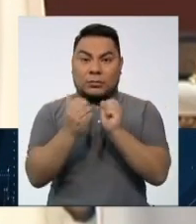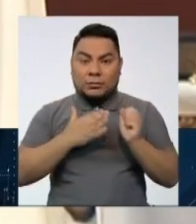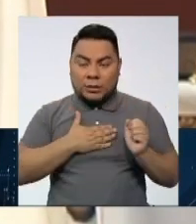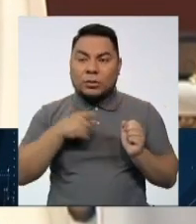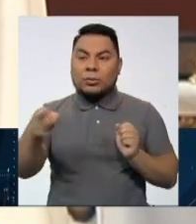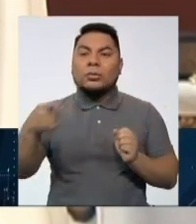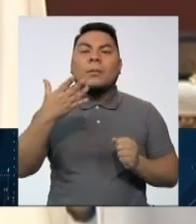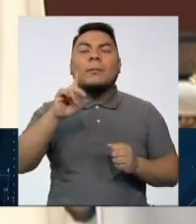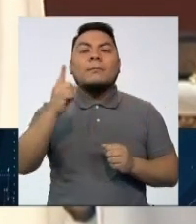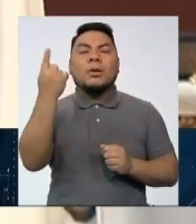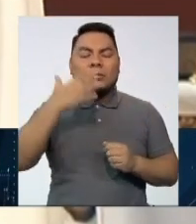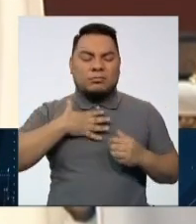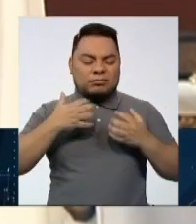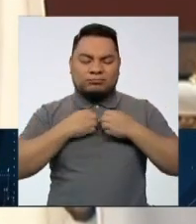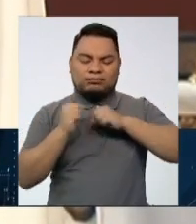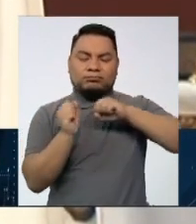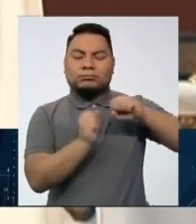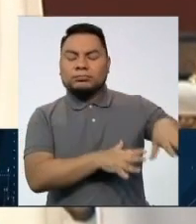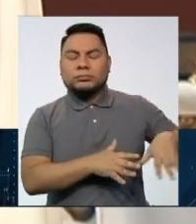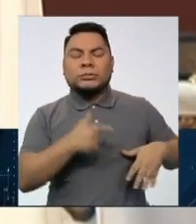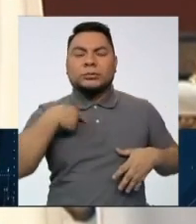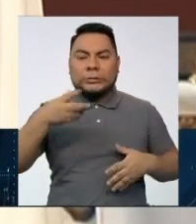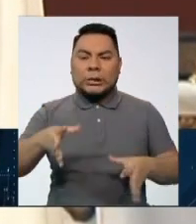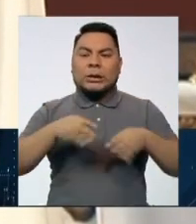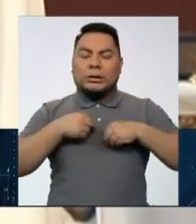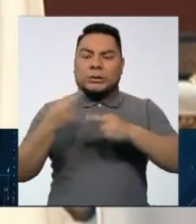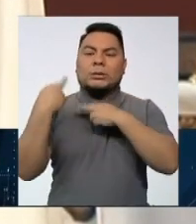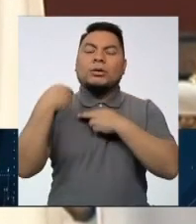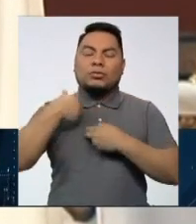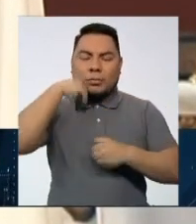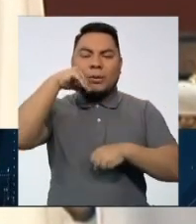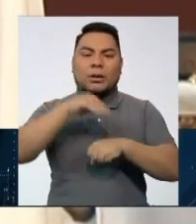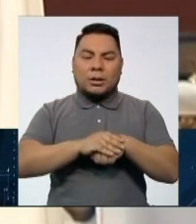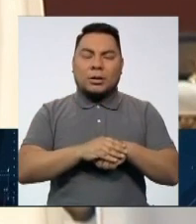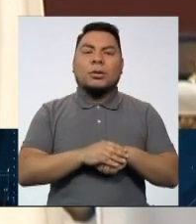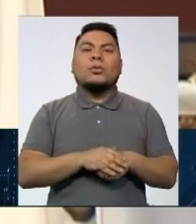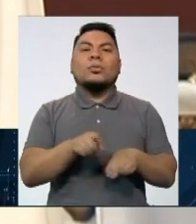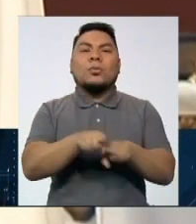mismo, tome su cruz cada día y sígame.